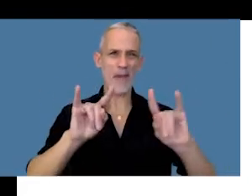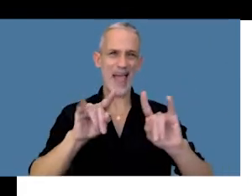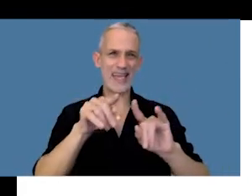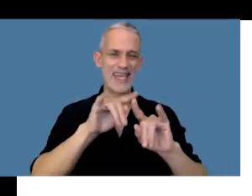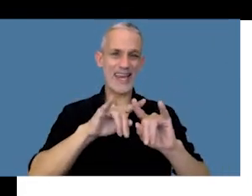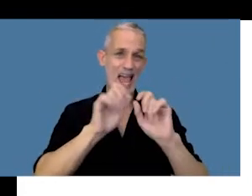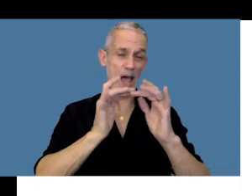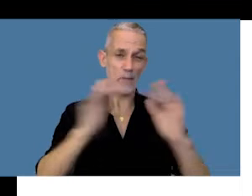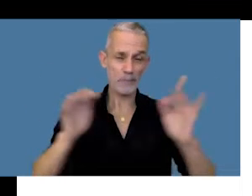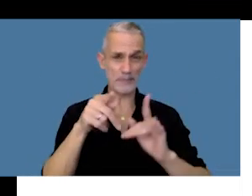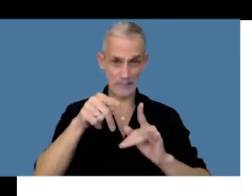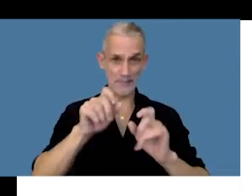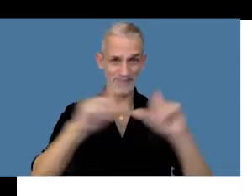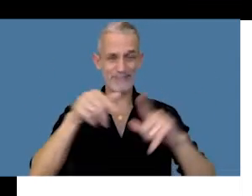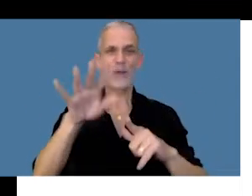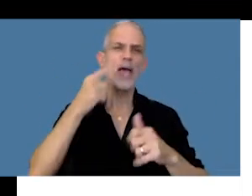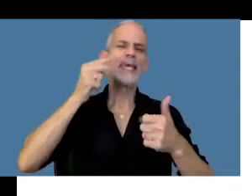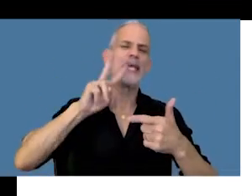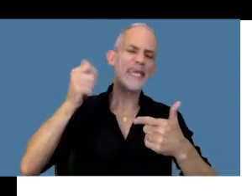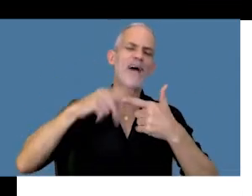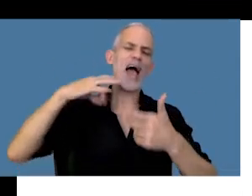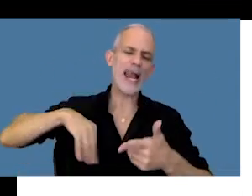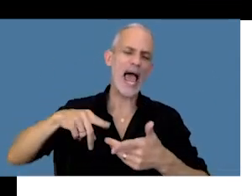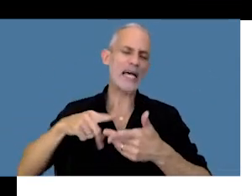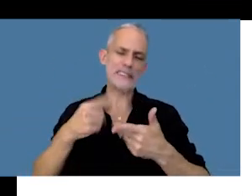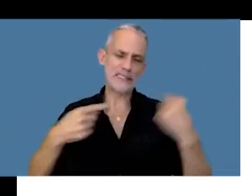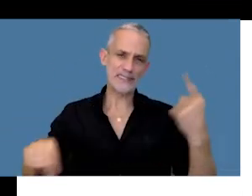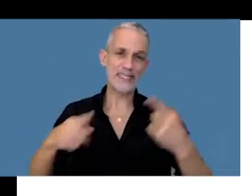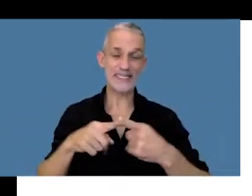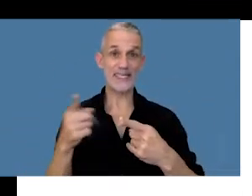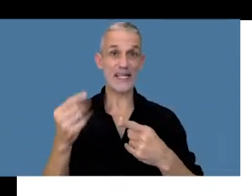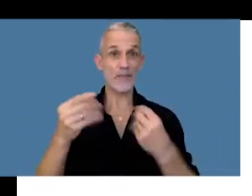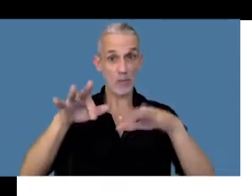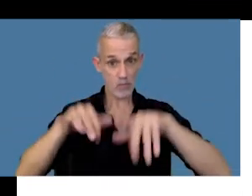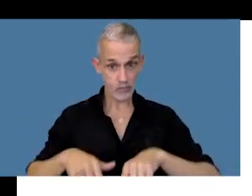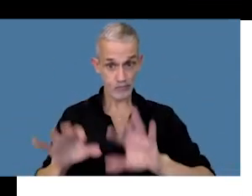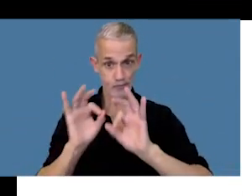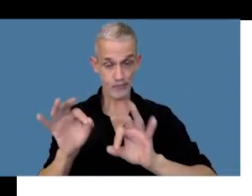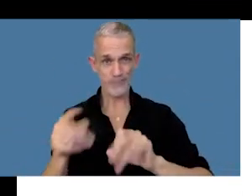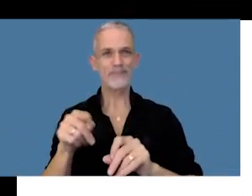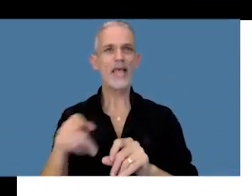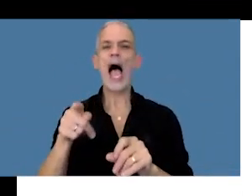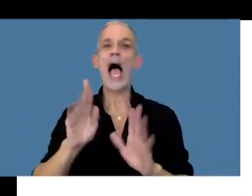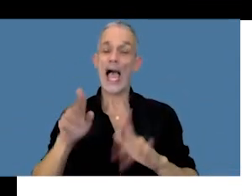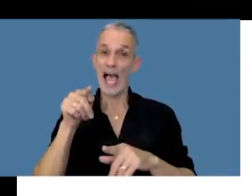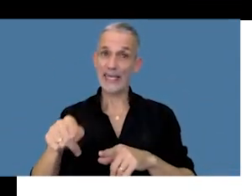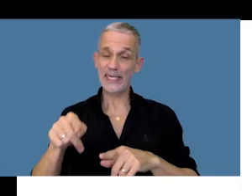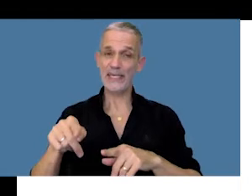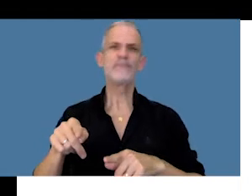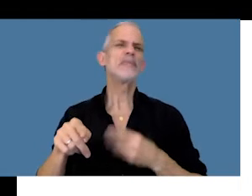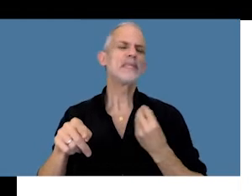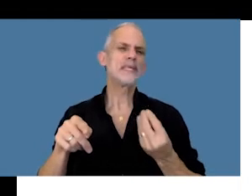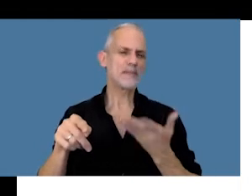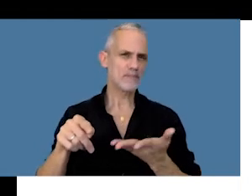sus inscripciones en IVA, ganancias, etc. Lo va a realizar y en este caso, ¿qué va a